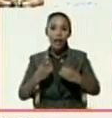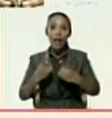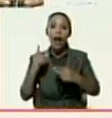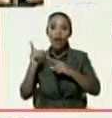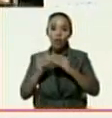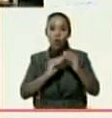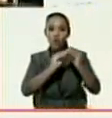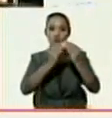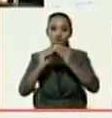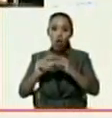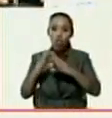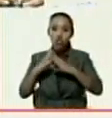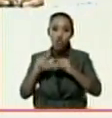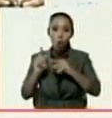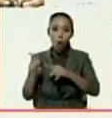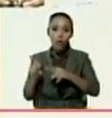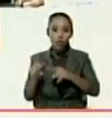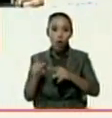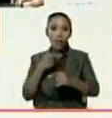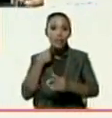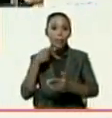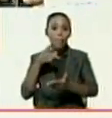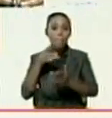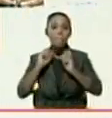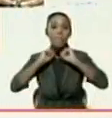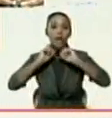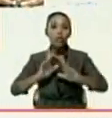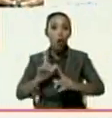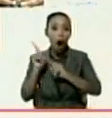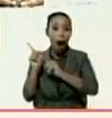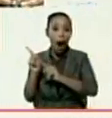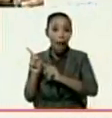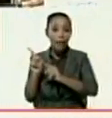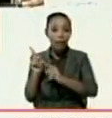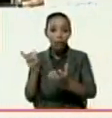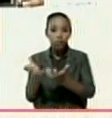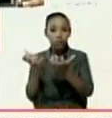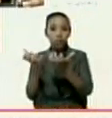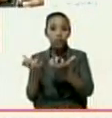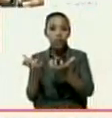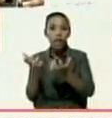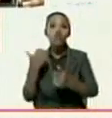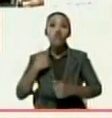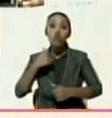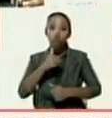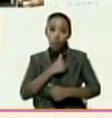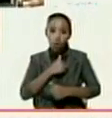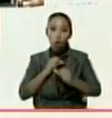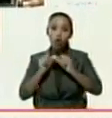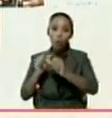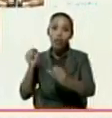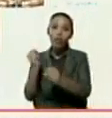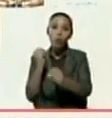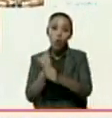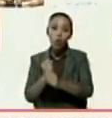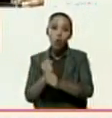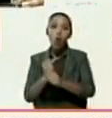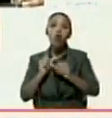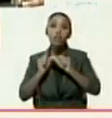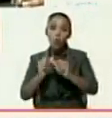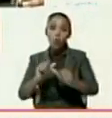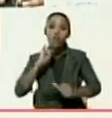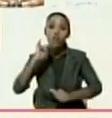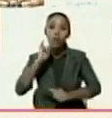reponer todo lo que se perdió allí en este incendio. Seguiremos trabajando y seguiremos informando